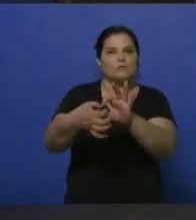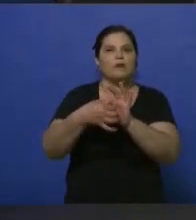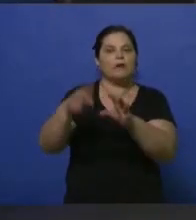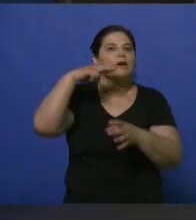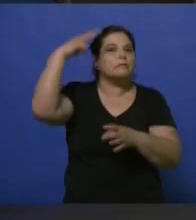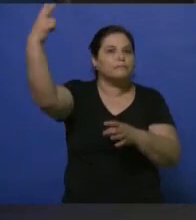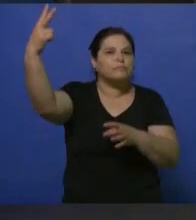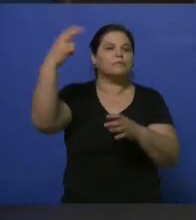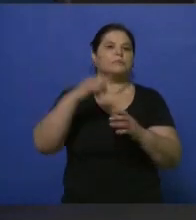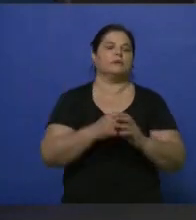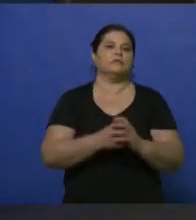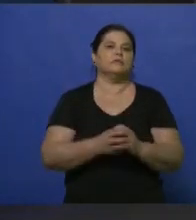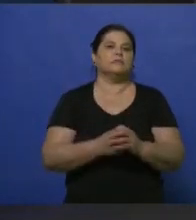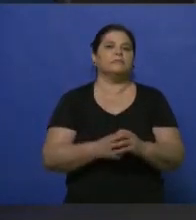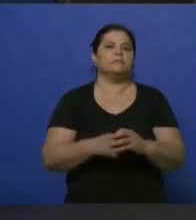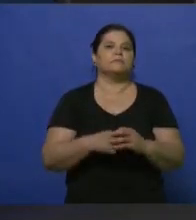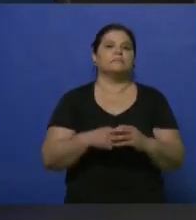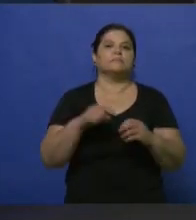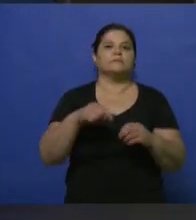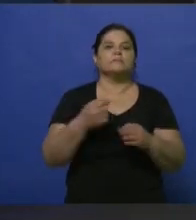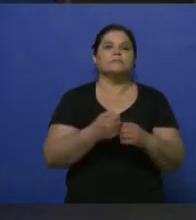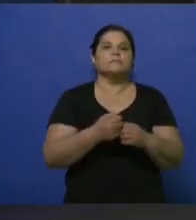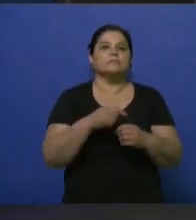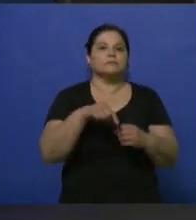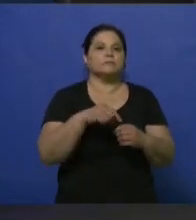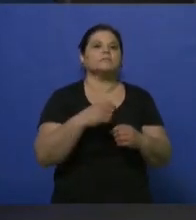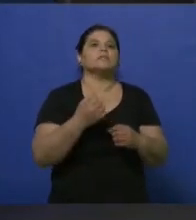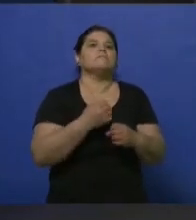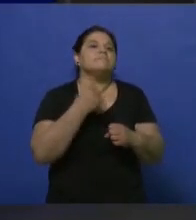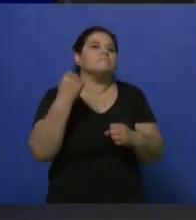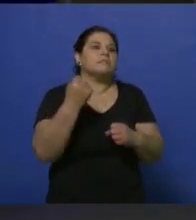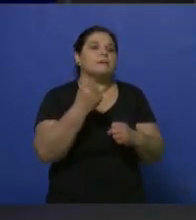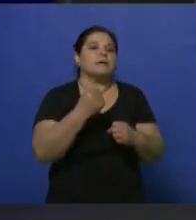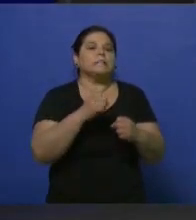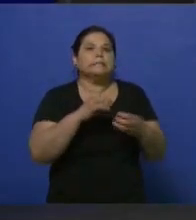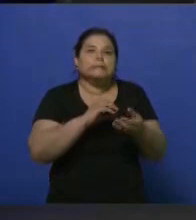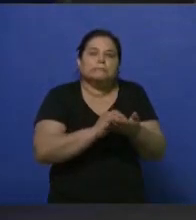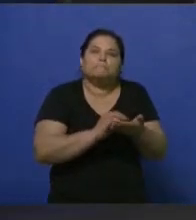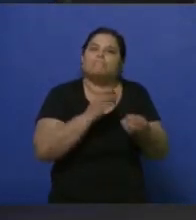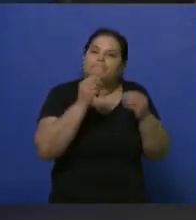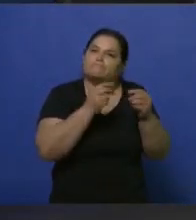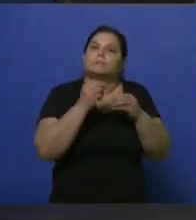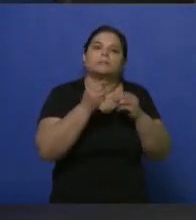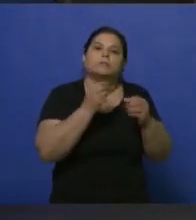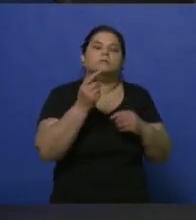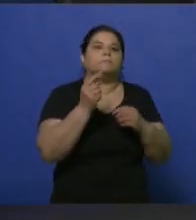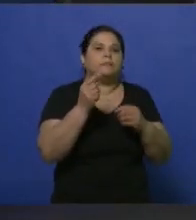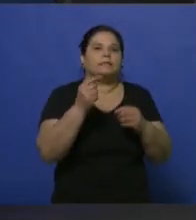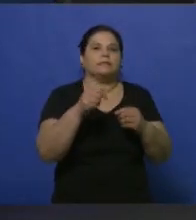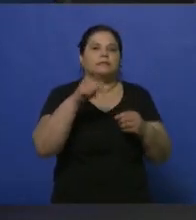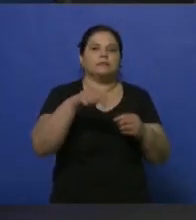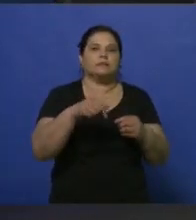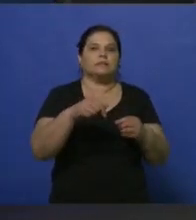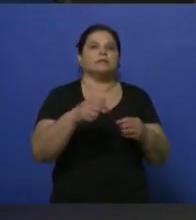como hemos charlado contigo otras veces, está en un escenario recesivo que además se va a complicar todavía más. Porque la gente que está mirando la recesión actual y está